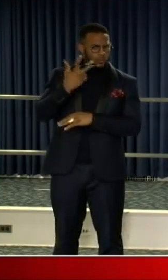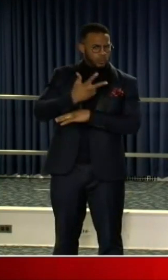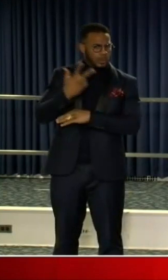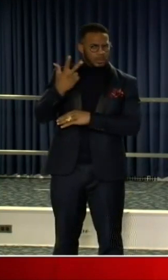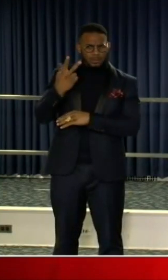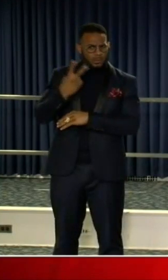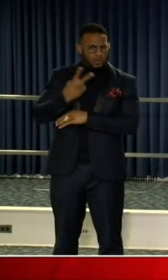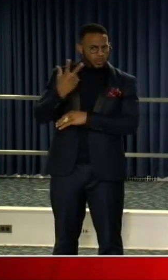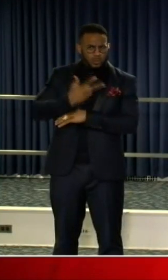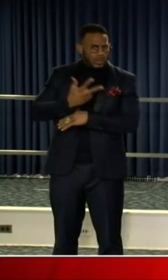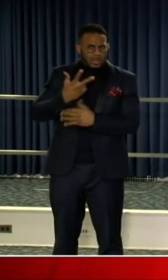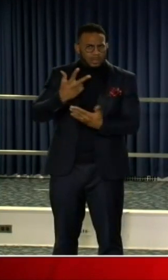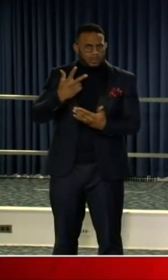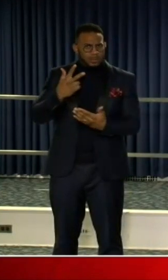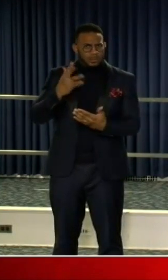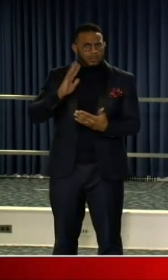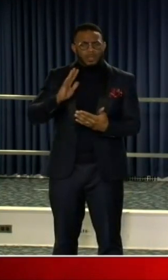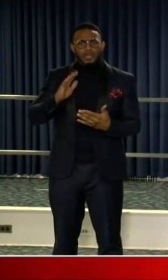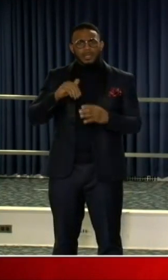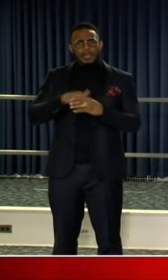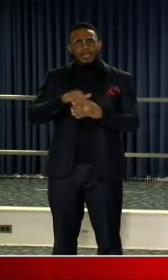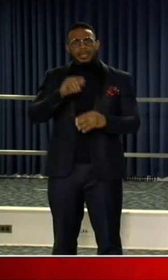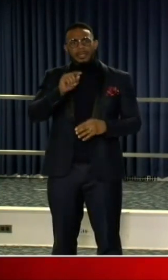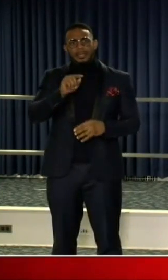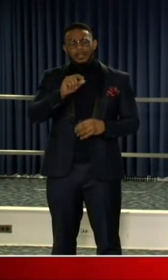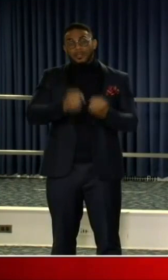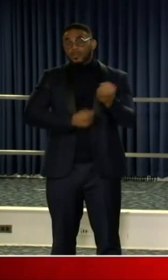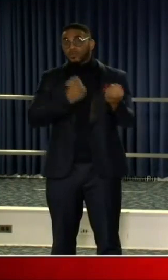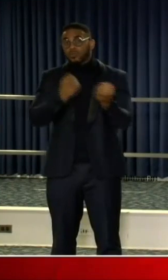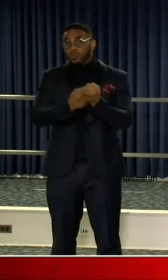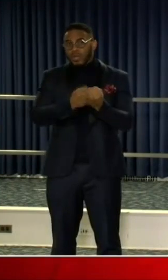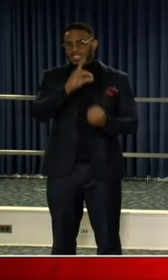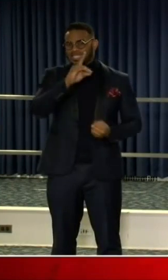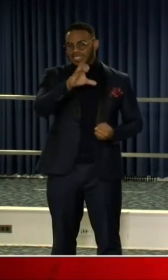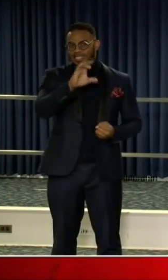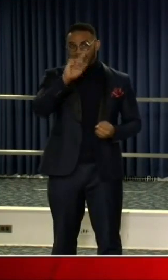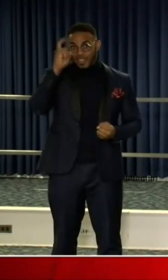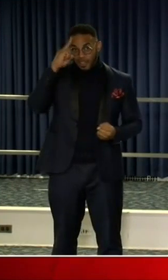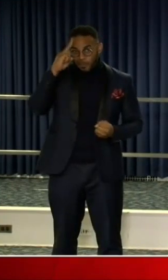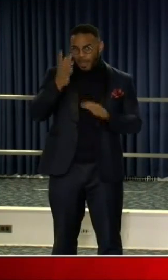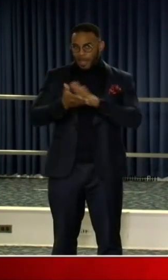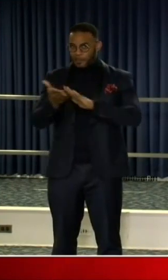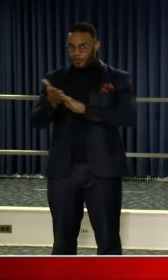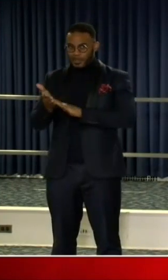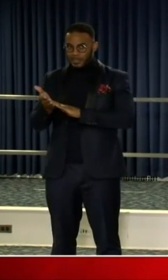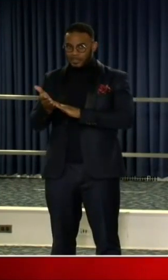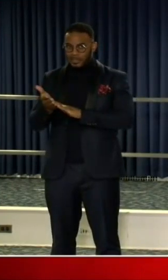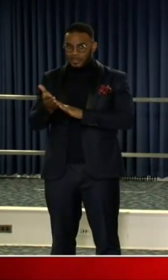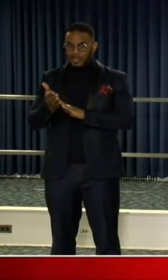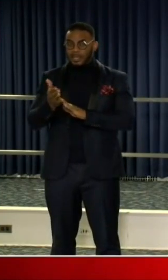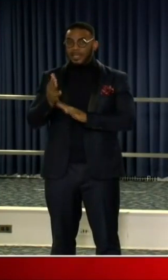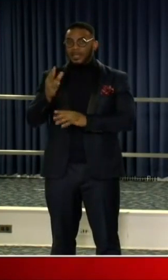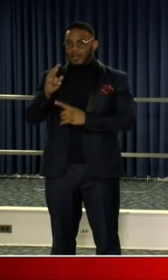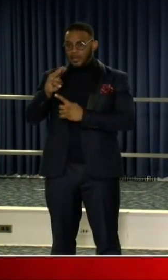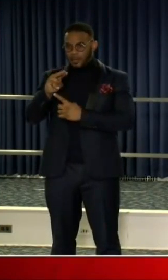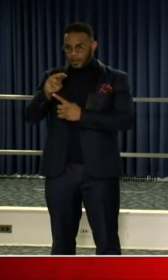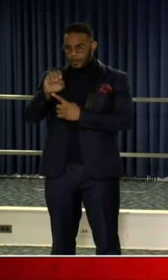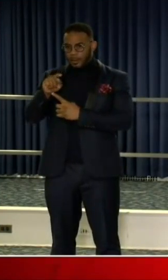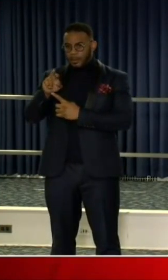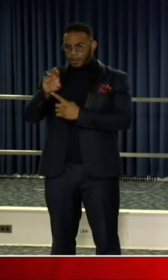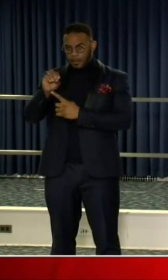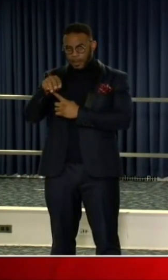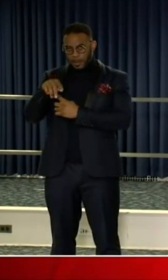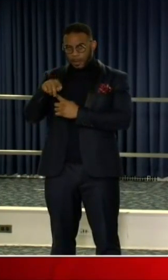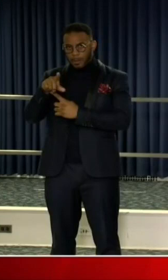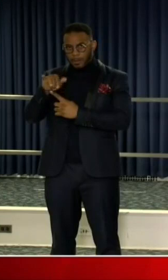de la Guardia Nacional hace dos o tres días en apoyo a las operaciones del gobierno de la